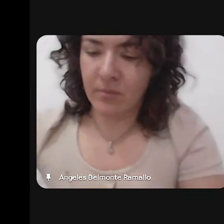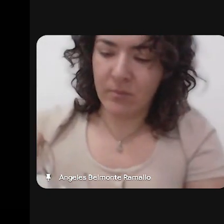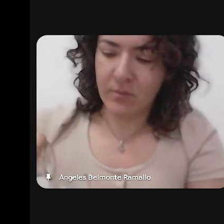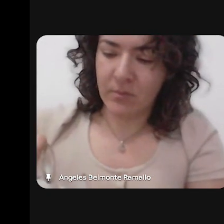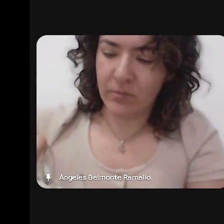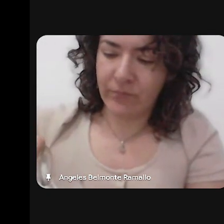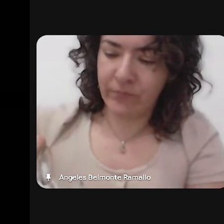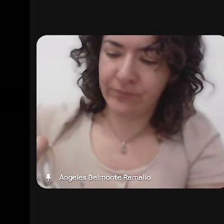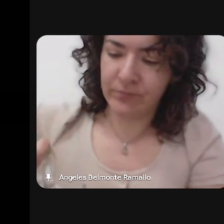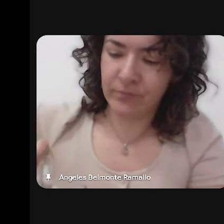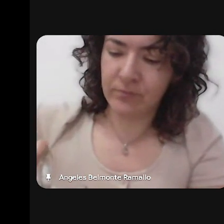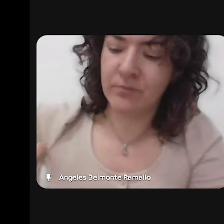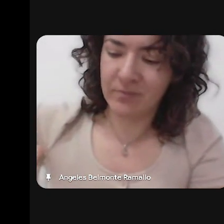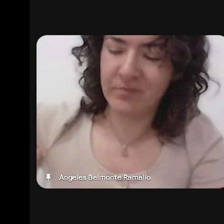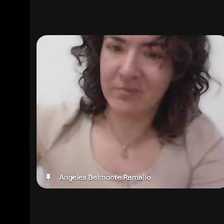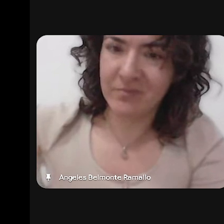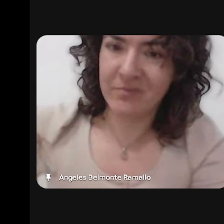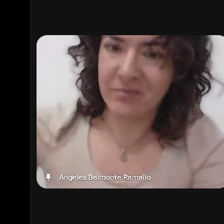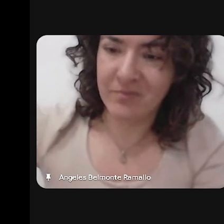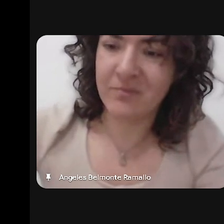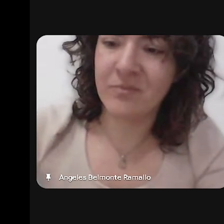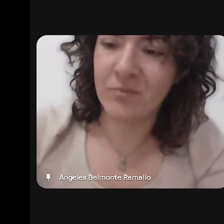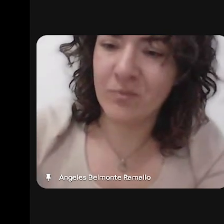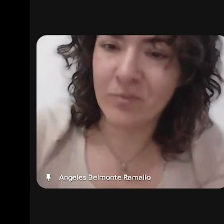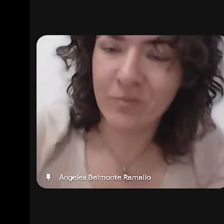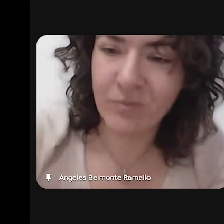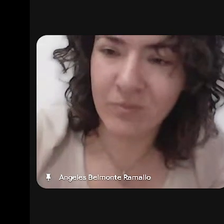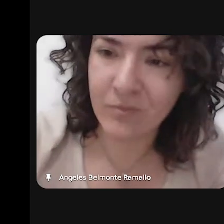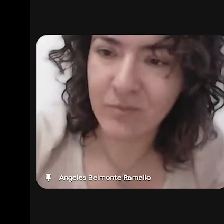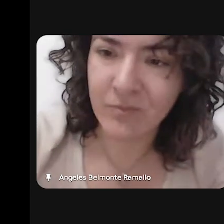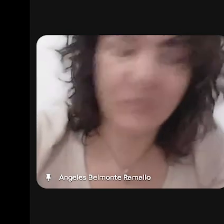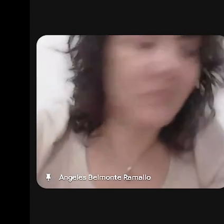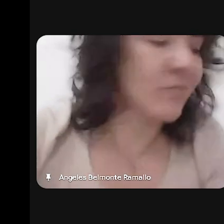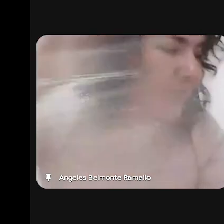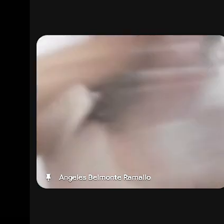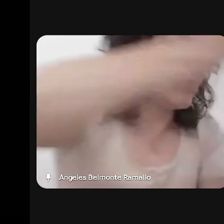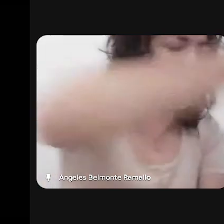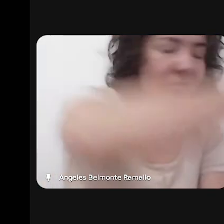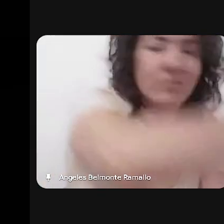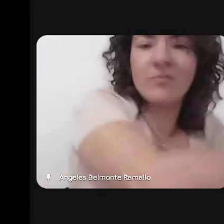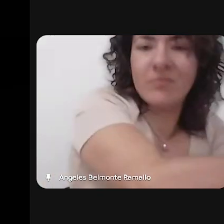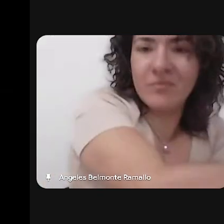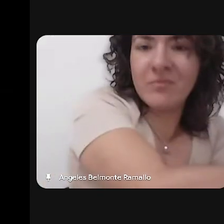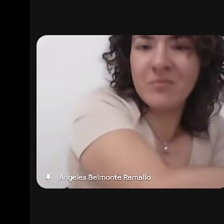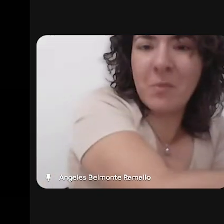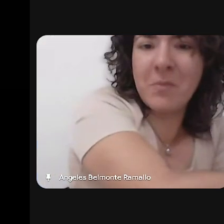o haciéndolo más lento, y es un juego que me gustó bastante.